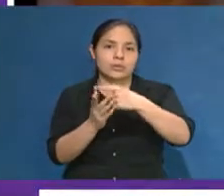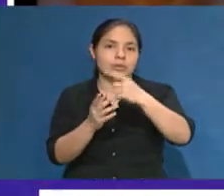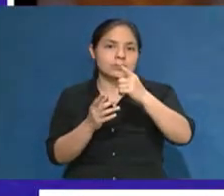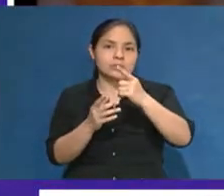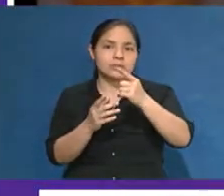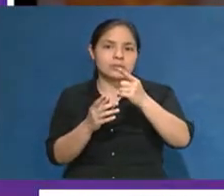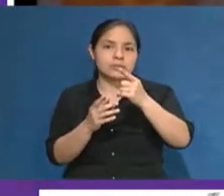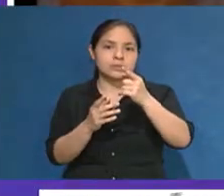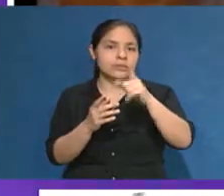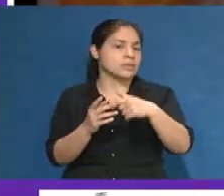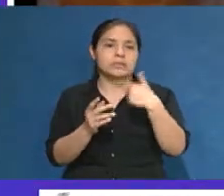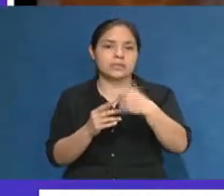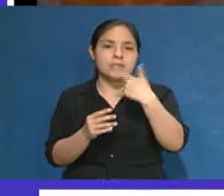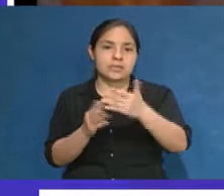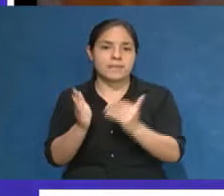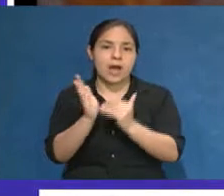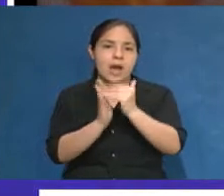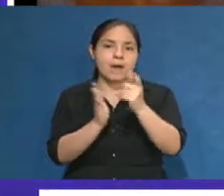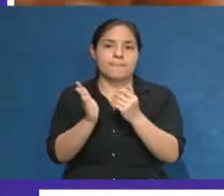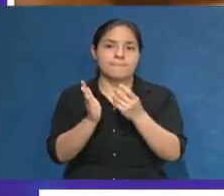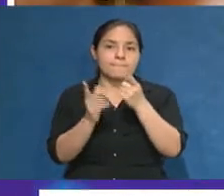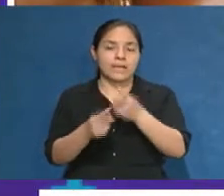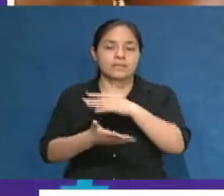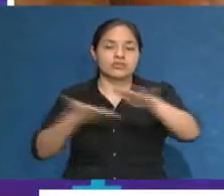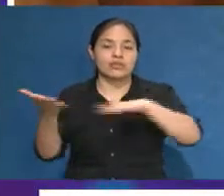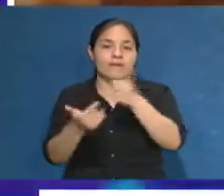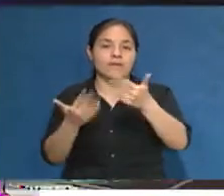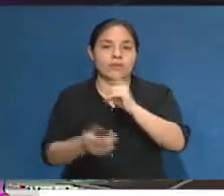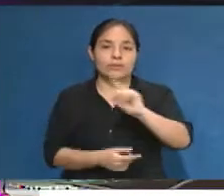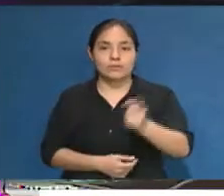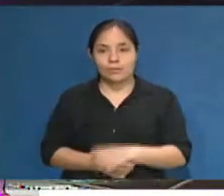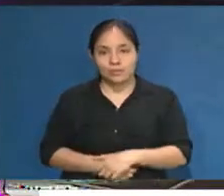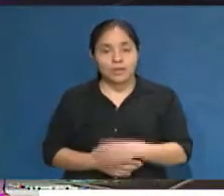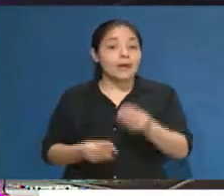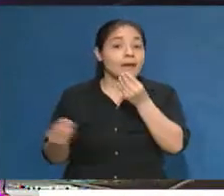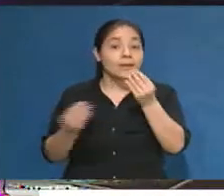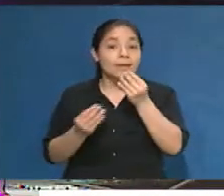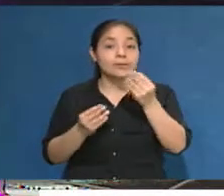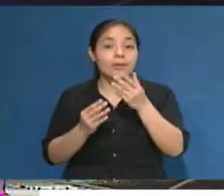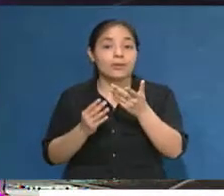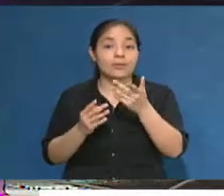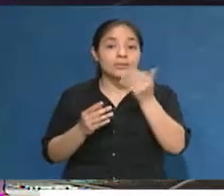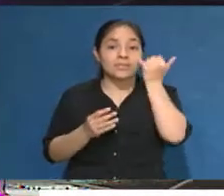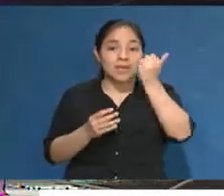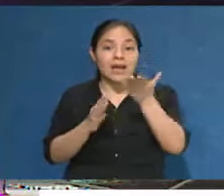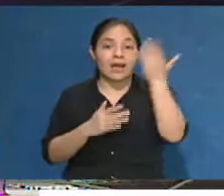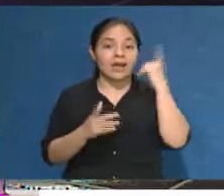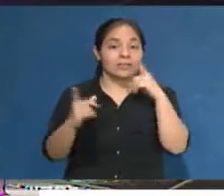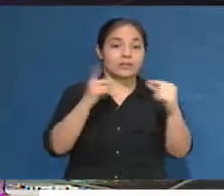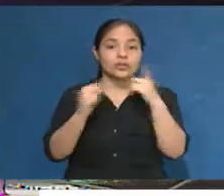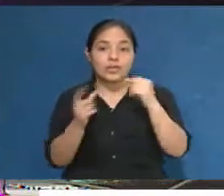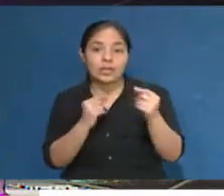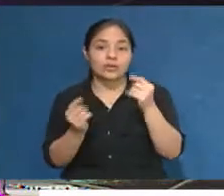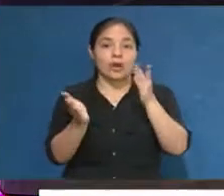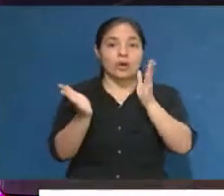es creo que no va a ser fácil de pagar por los usuarios. ¿Y qué pasó con todas las presentaciones que se habían hecho y con todos los reclamos de la lectura